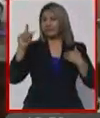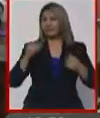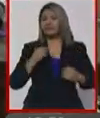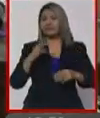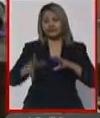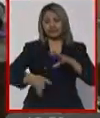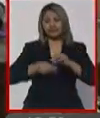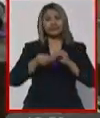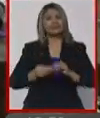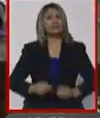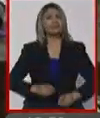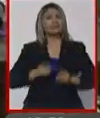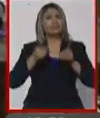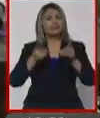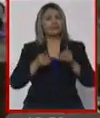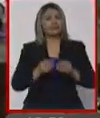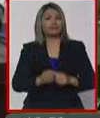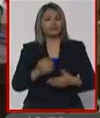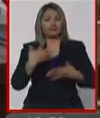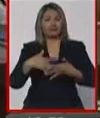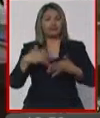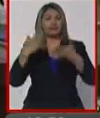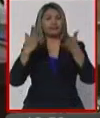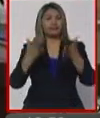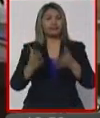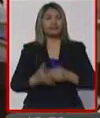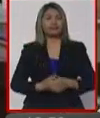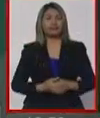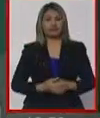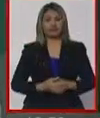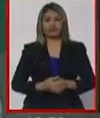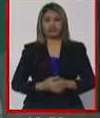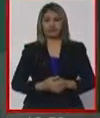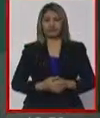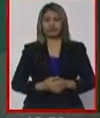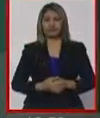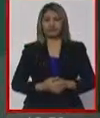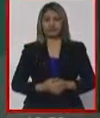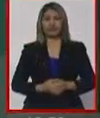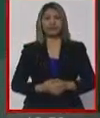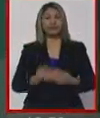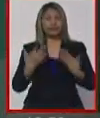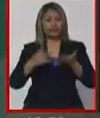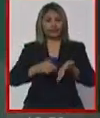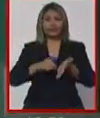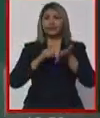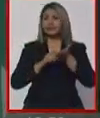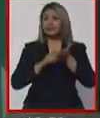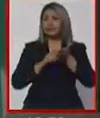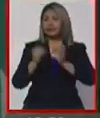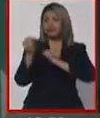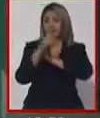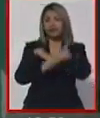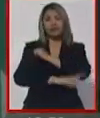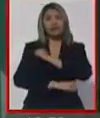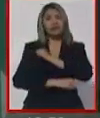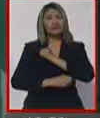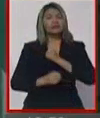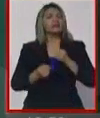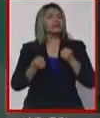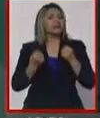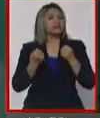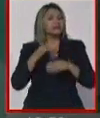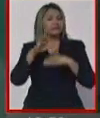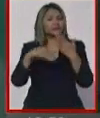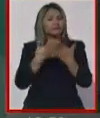que se sumarán a la denuncia interpuesta por la estudiante que habría sido víctima. Vamos a exigir que se castigue, que se sancione